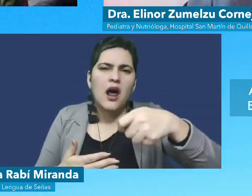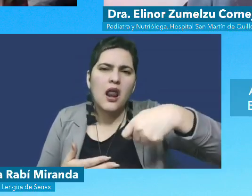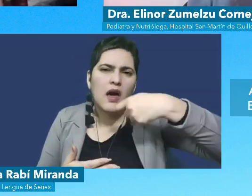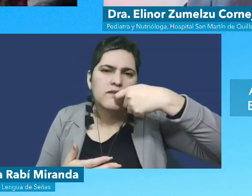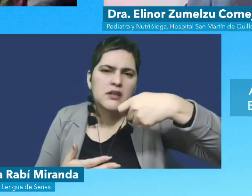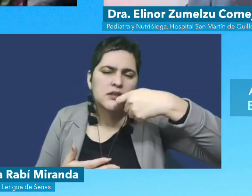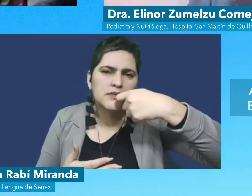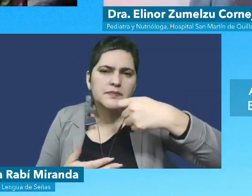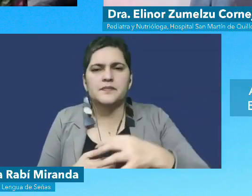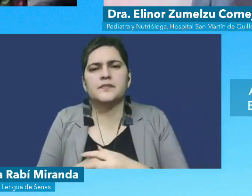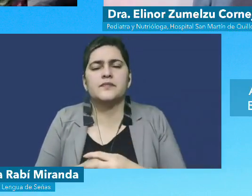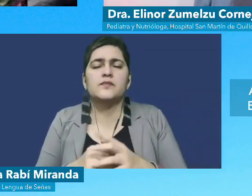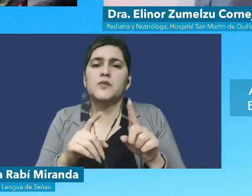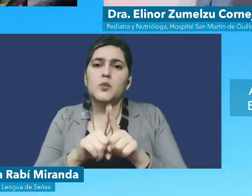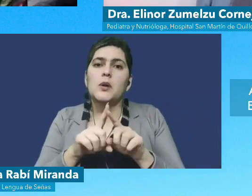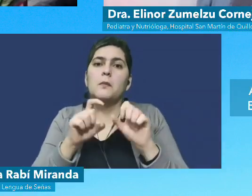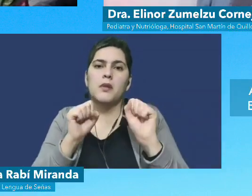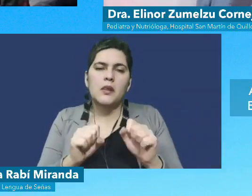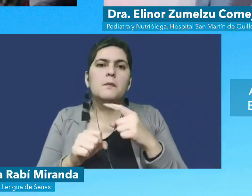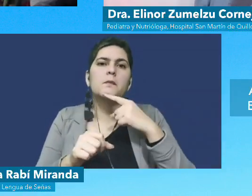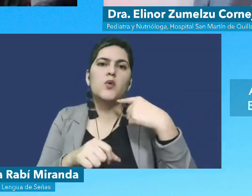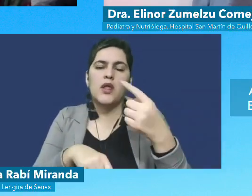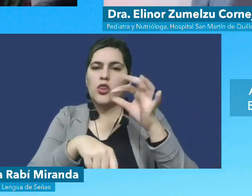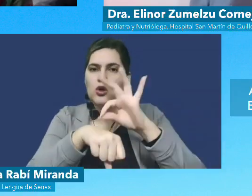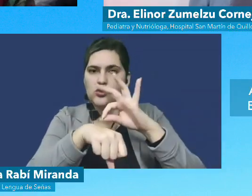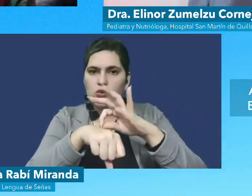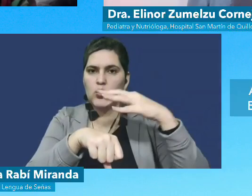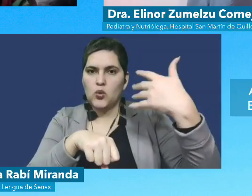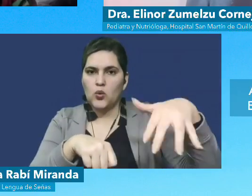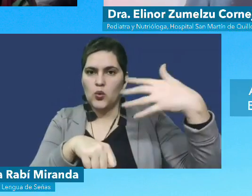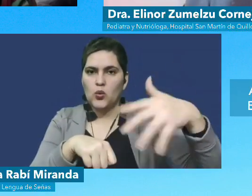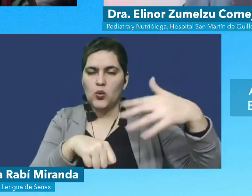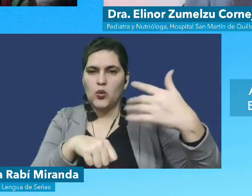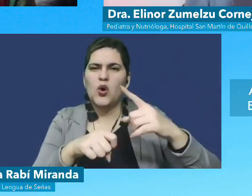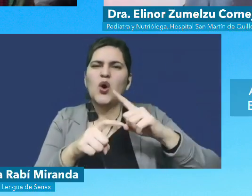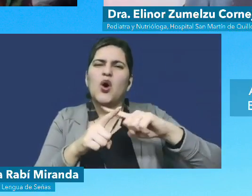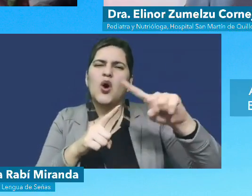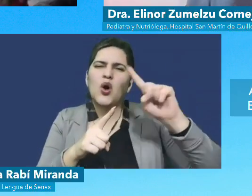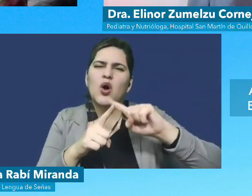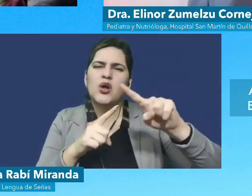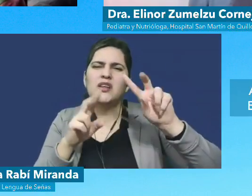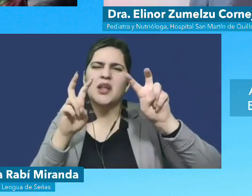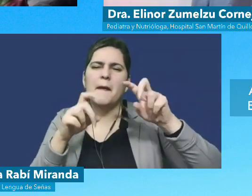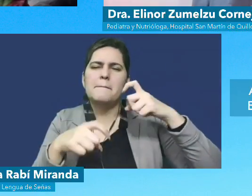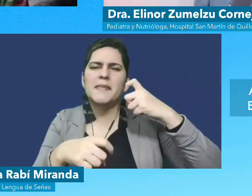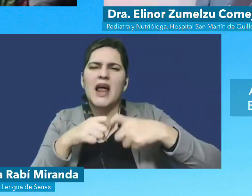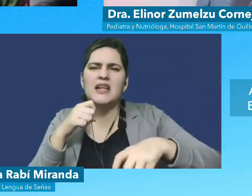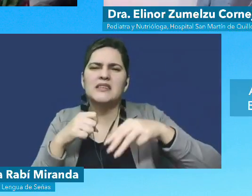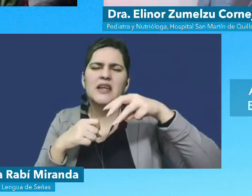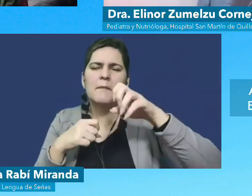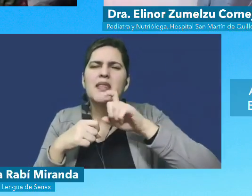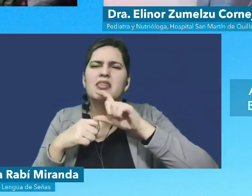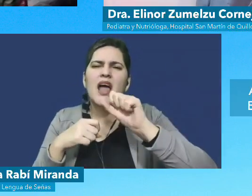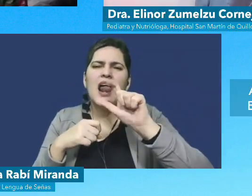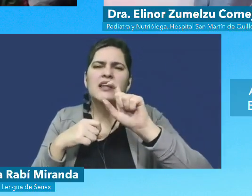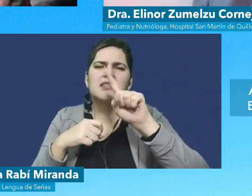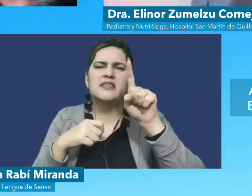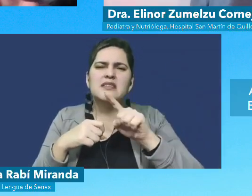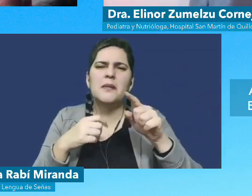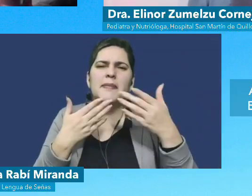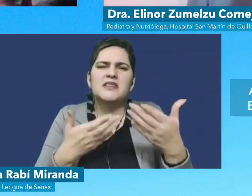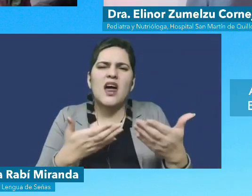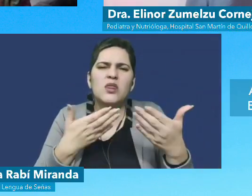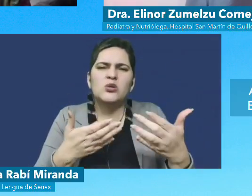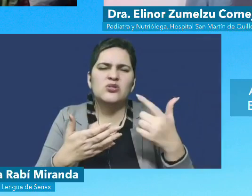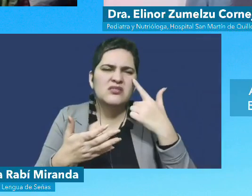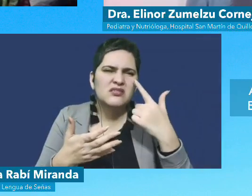posibilidad de poder preguntarle a un especialista, muy importante. ¿Qué pasa con los metales pesados? Es una pregunta que se repitió varias veces y también varias personas preguntaban en relación